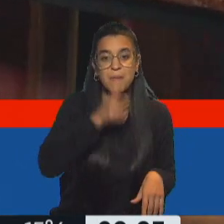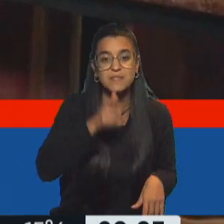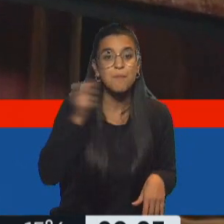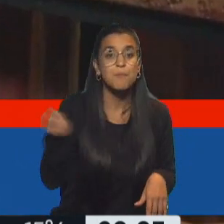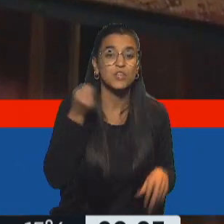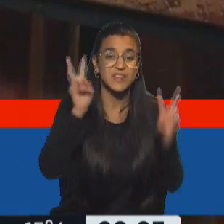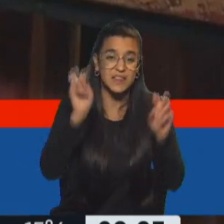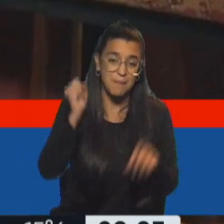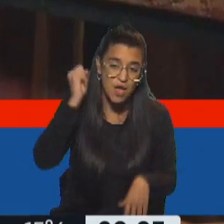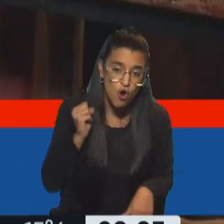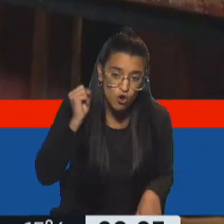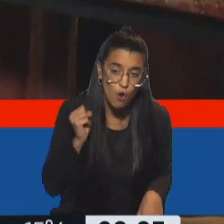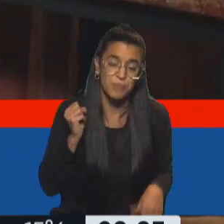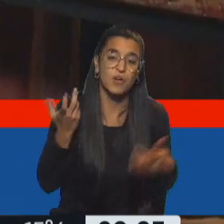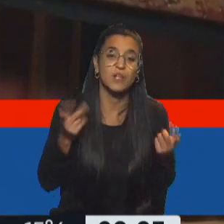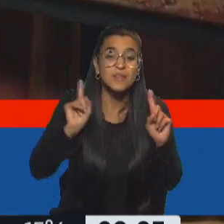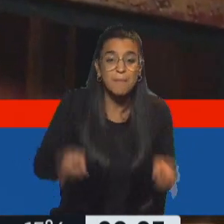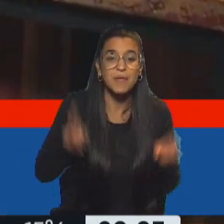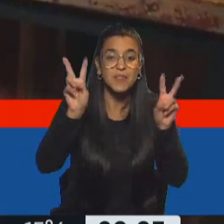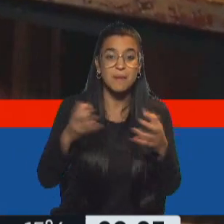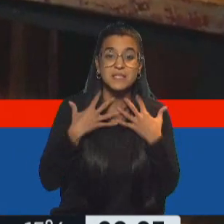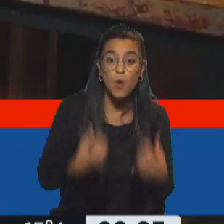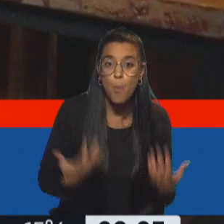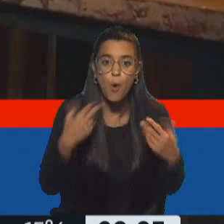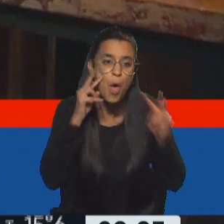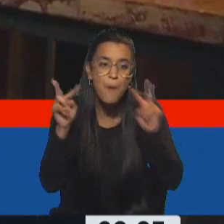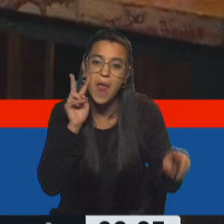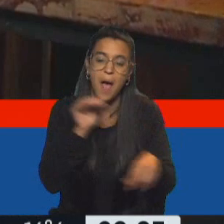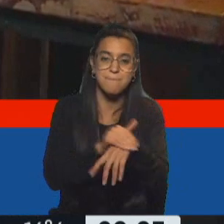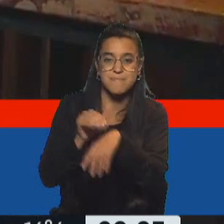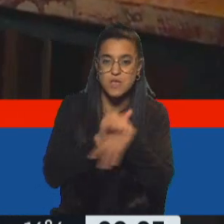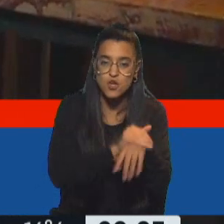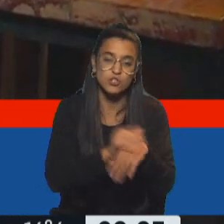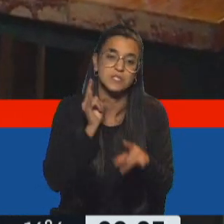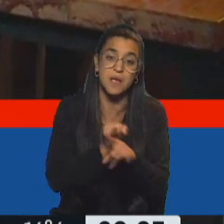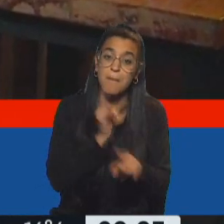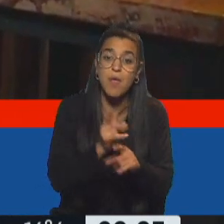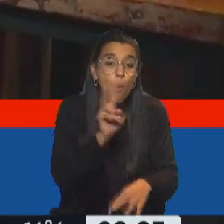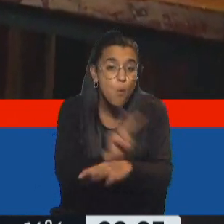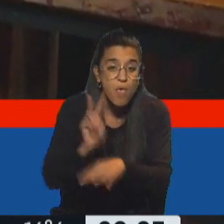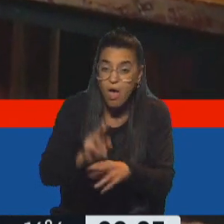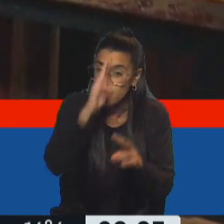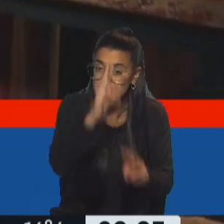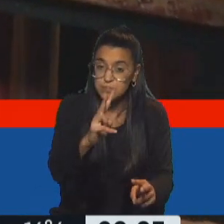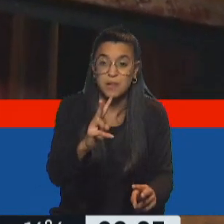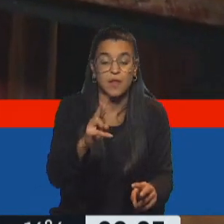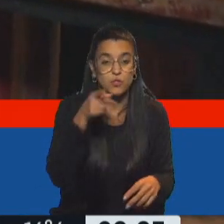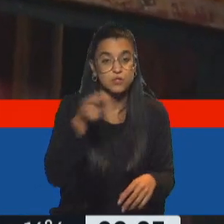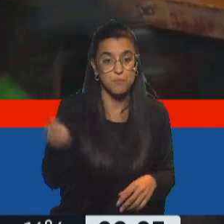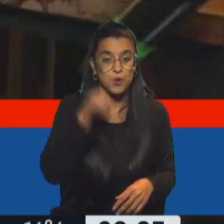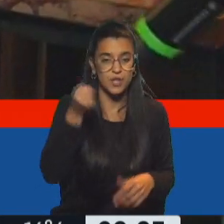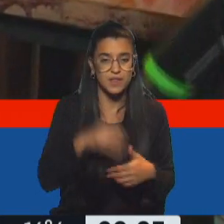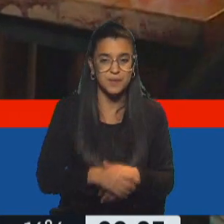tema económico y, bueno, también la salud de poder ver a los amigos siempre manteniendo esos cuidados